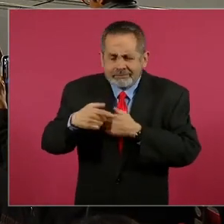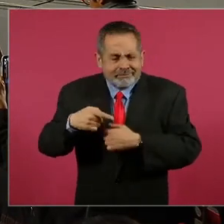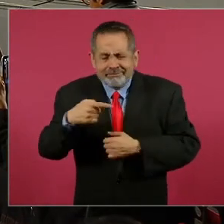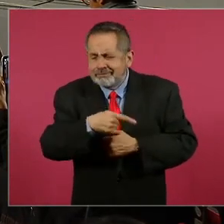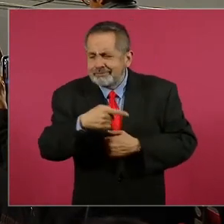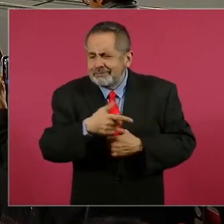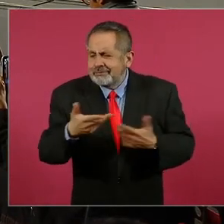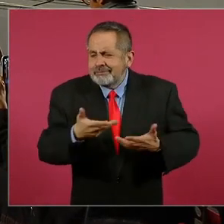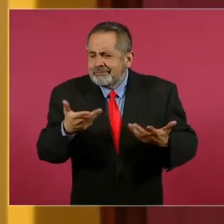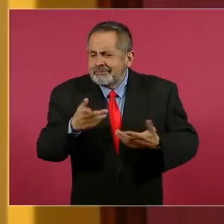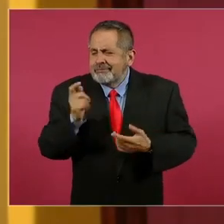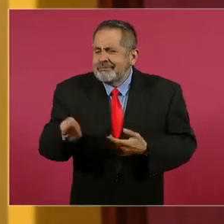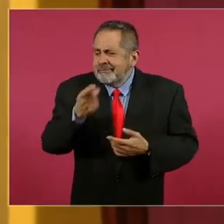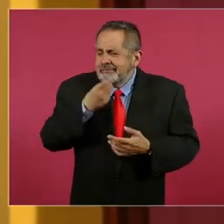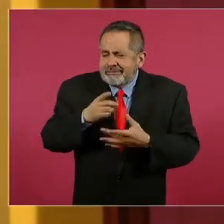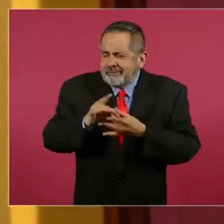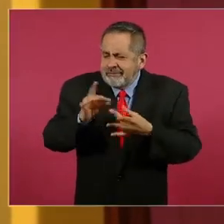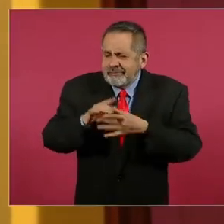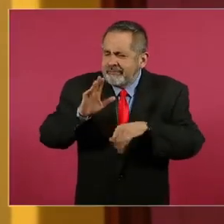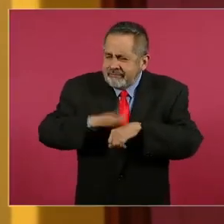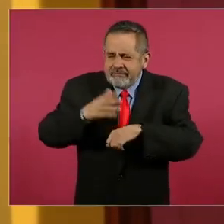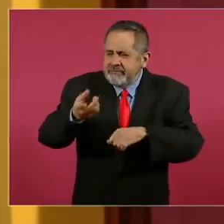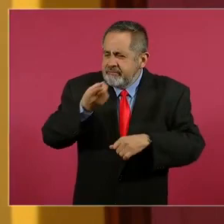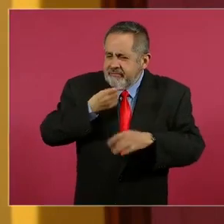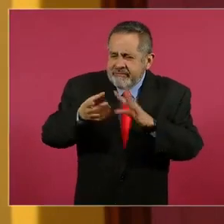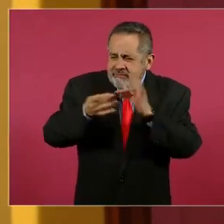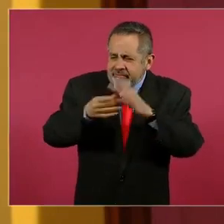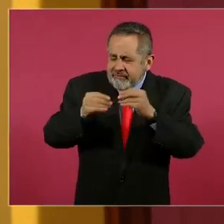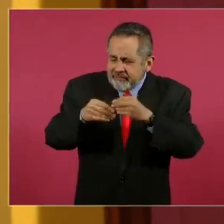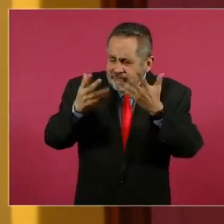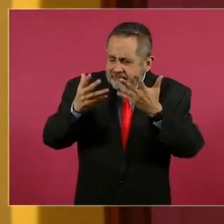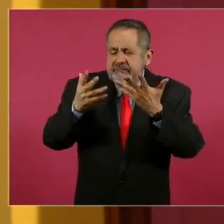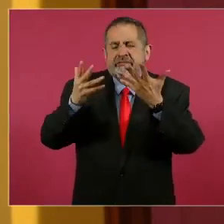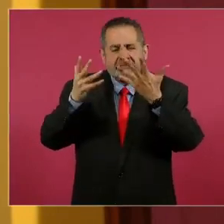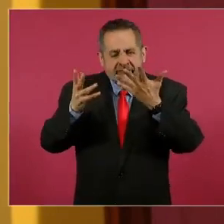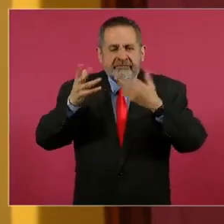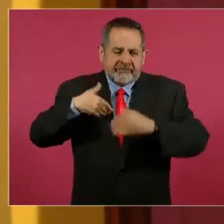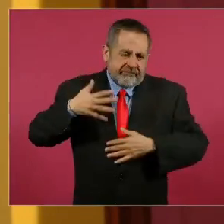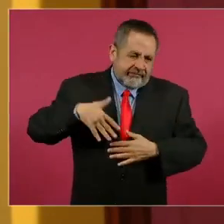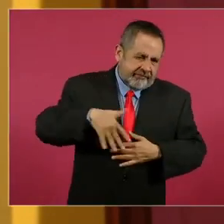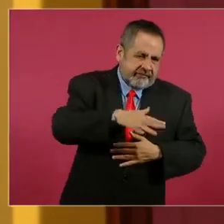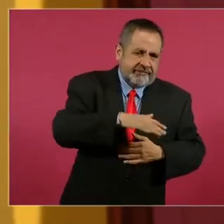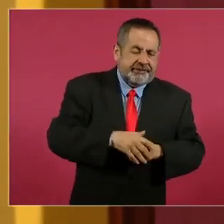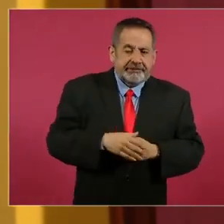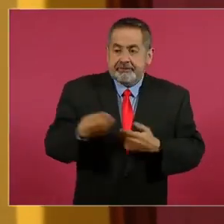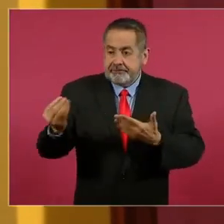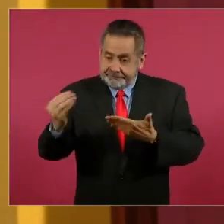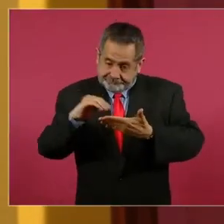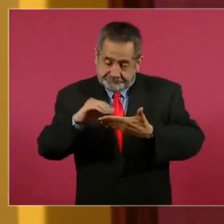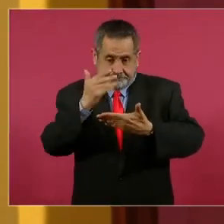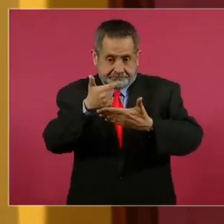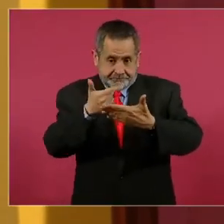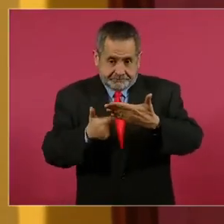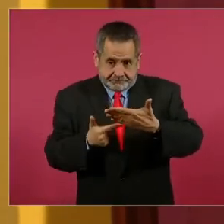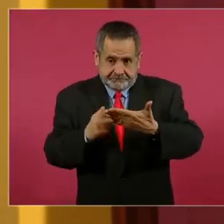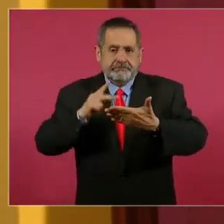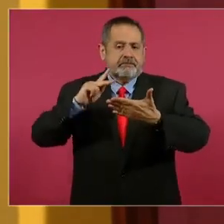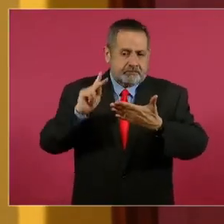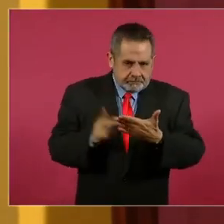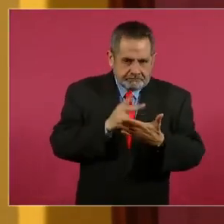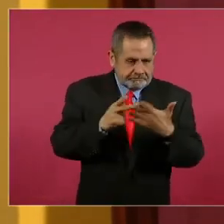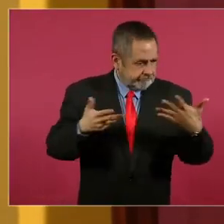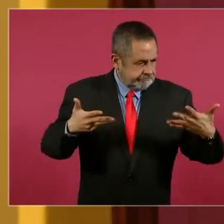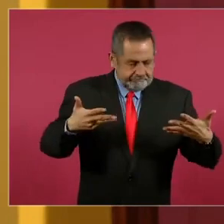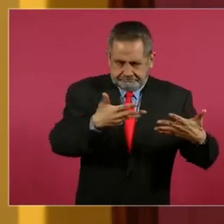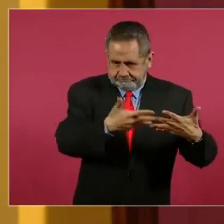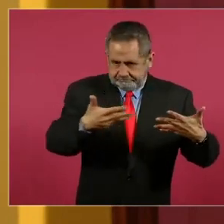la desaparición que nos puedan aportar más datos. Es fundamental. Con los nuevos datos se realizarán nuevos cruces de